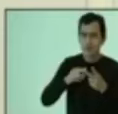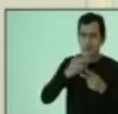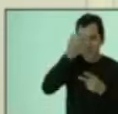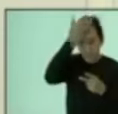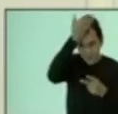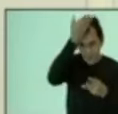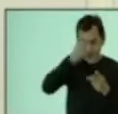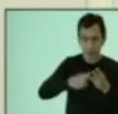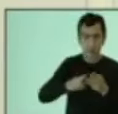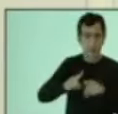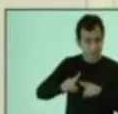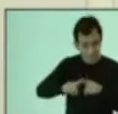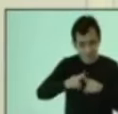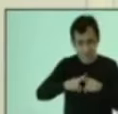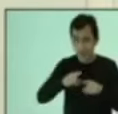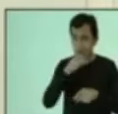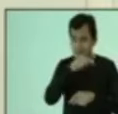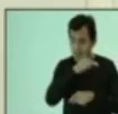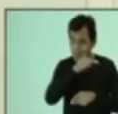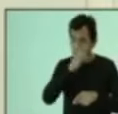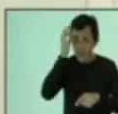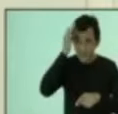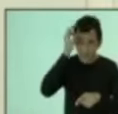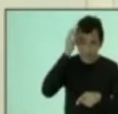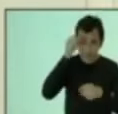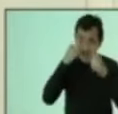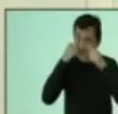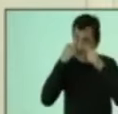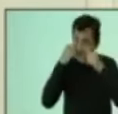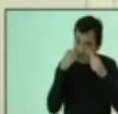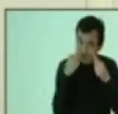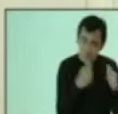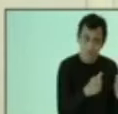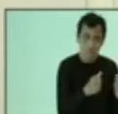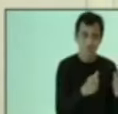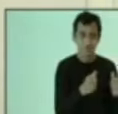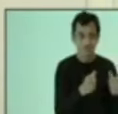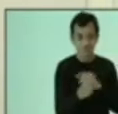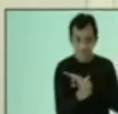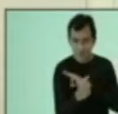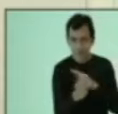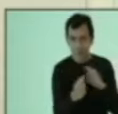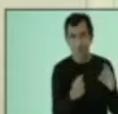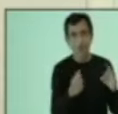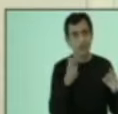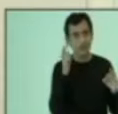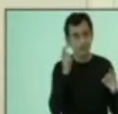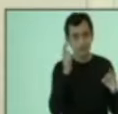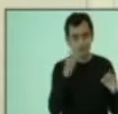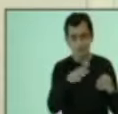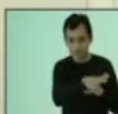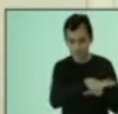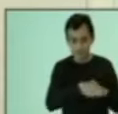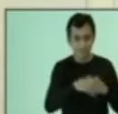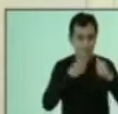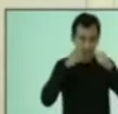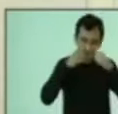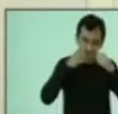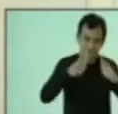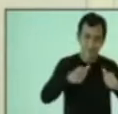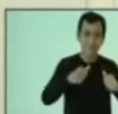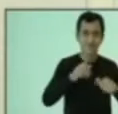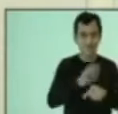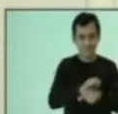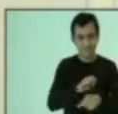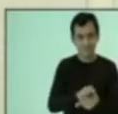social realicen su servicio social en esas comunidades y así puedan atender a las localidades vecinas. Es